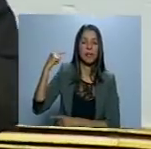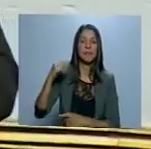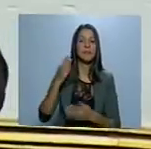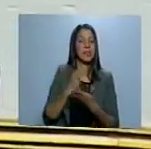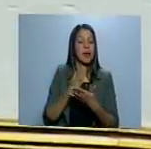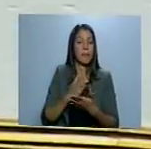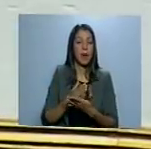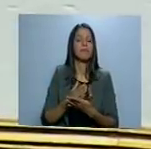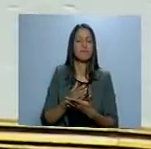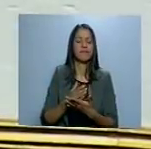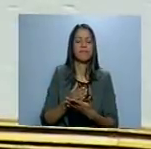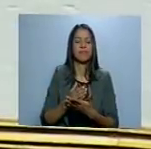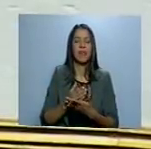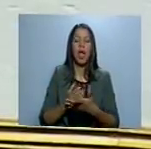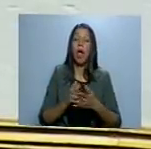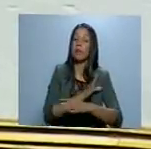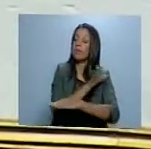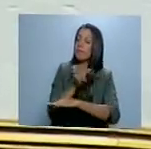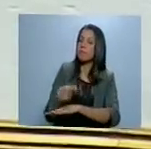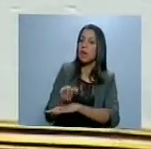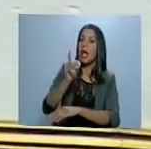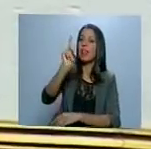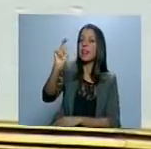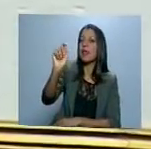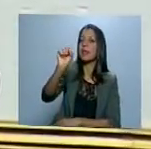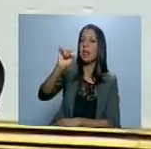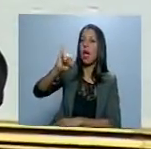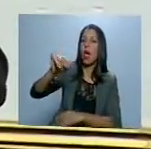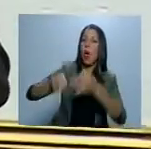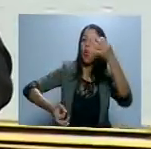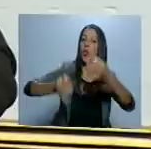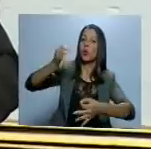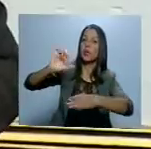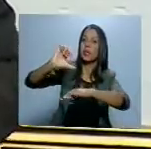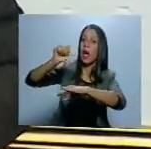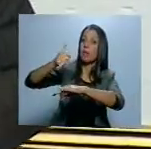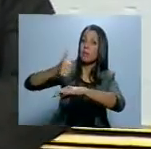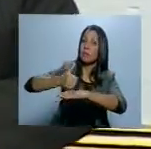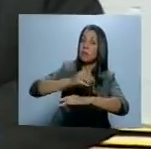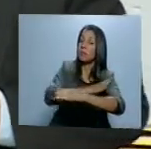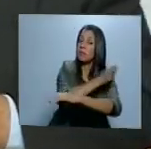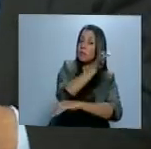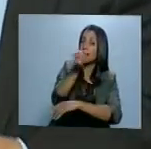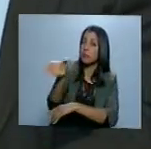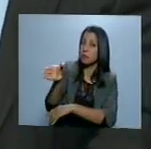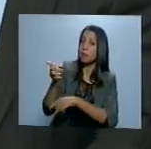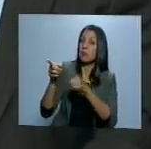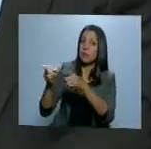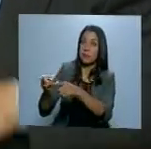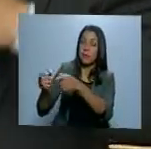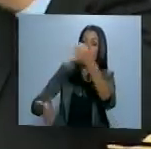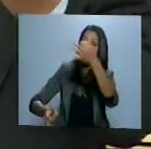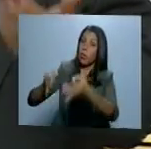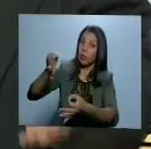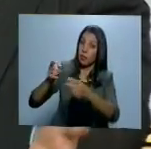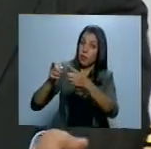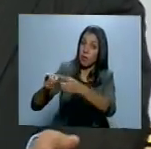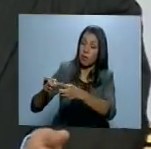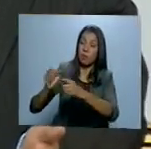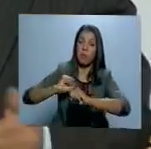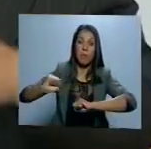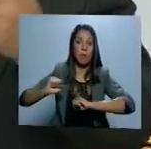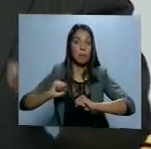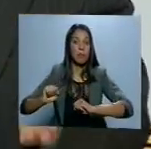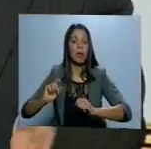Sala Constitucional del Tribunal Supremo de Justicia como máxima intérprete de la Constitución de la República Bolivariana de Venezuela para que se pudiera